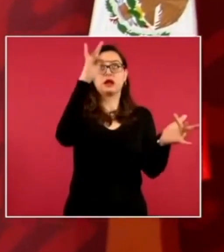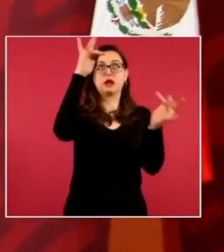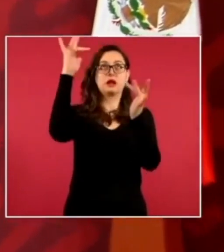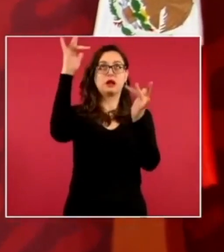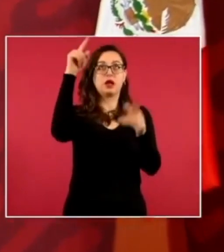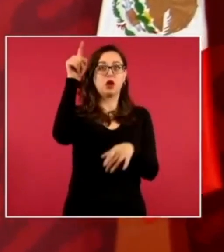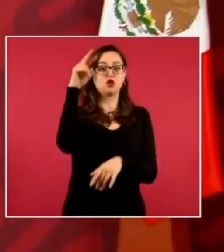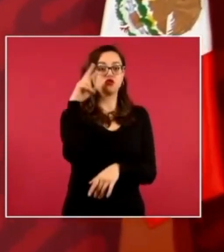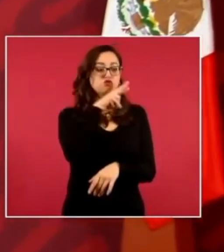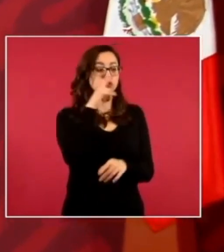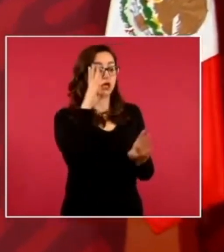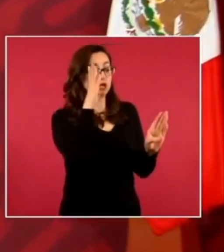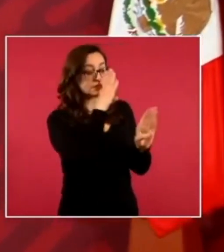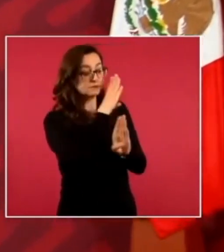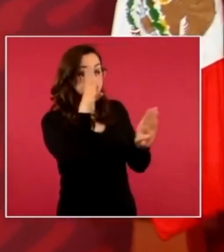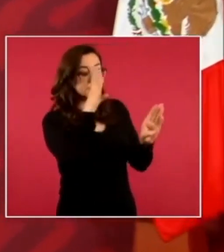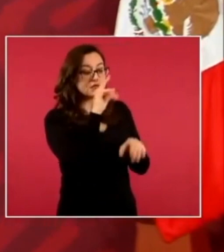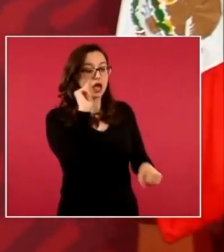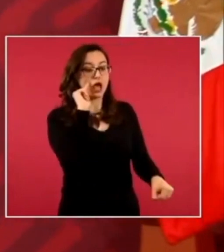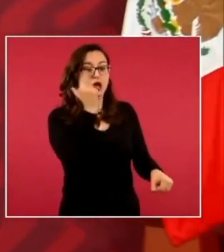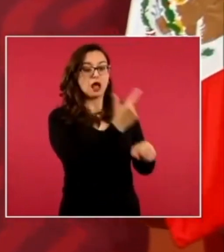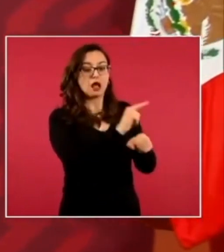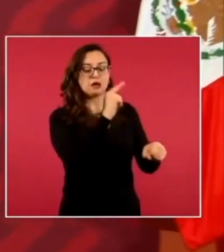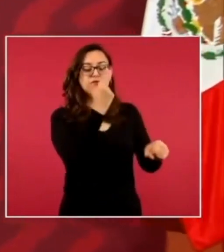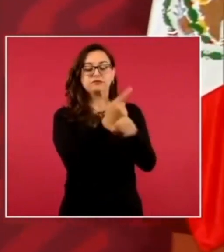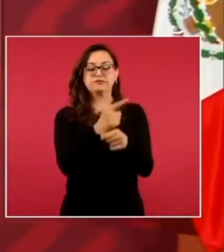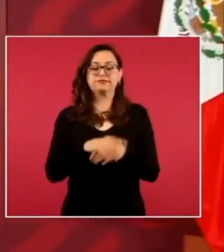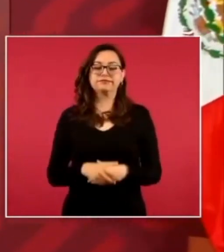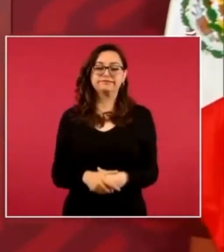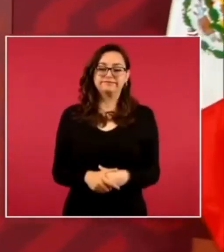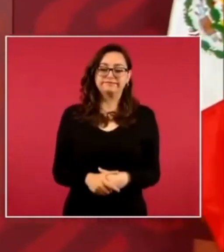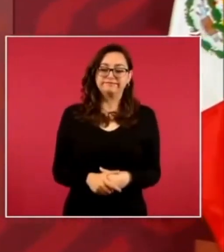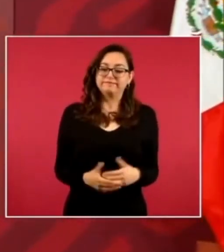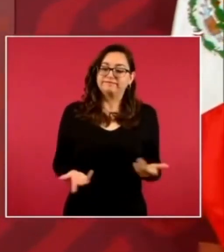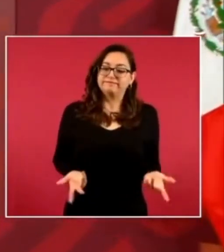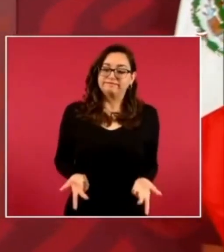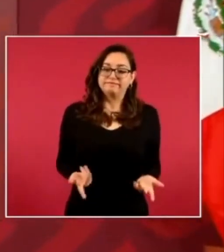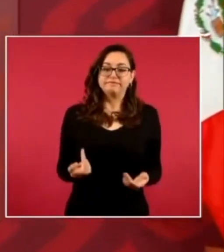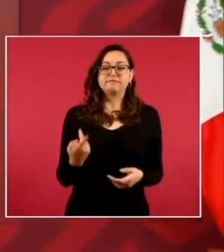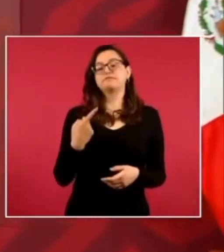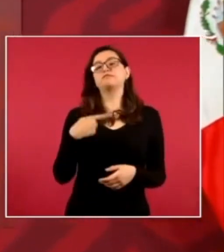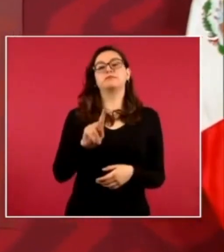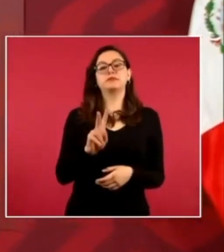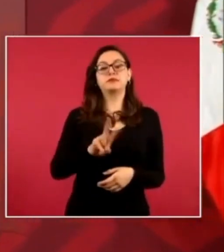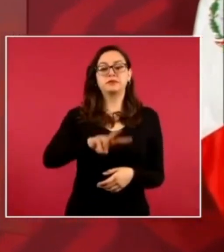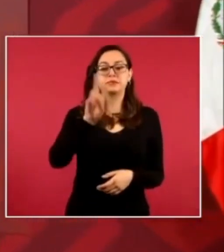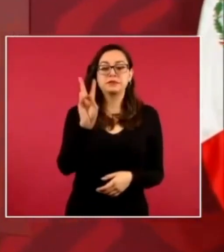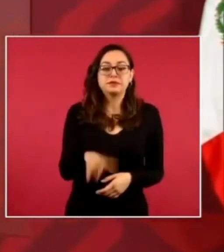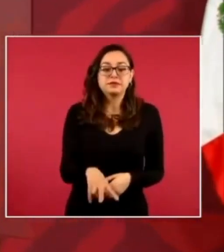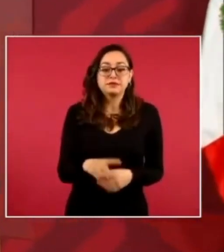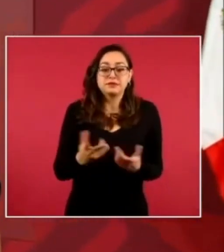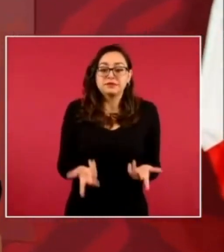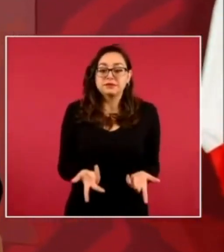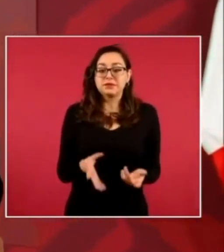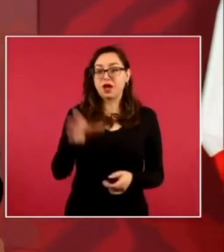Lo cierto es que estos acuerdos se firman con todos los países